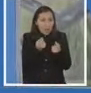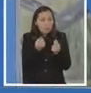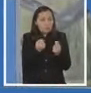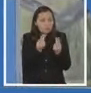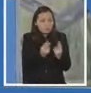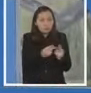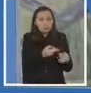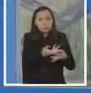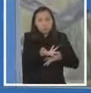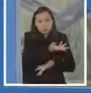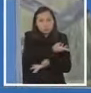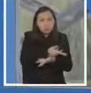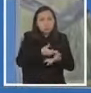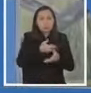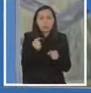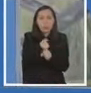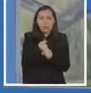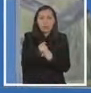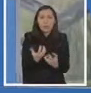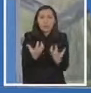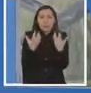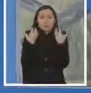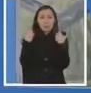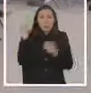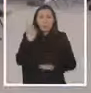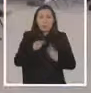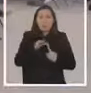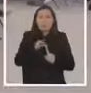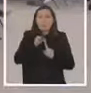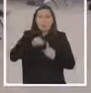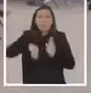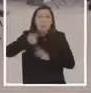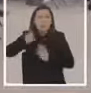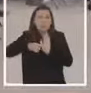socialice los cuidados que hoy día realizan principalmente mujeres.